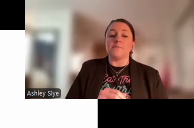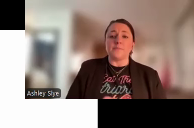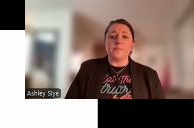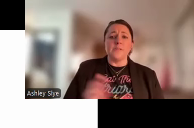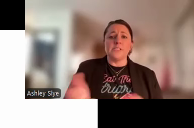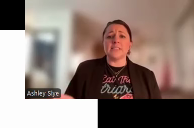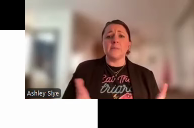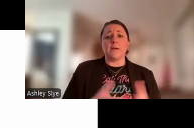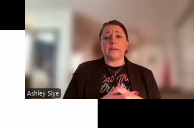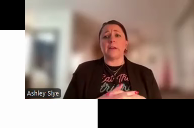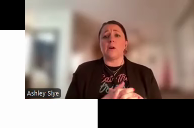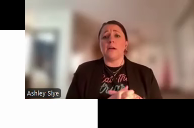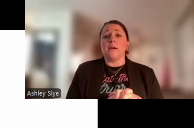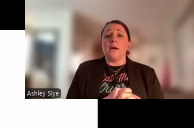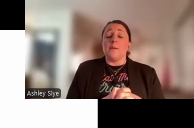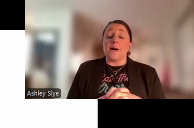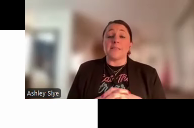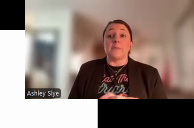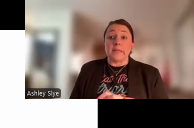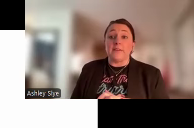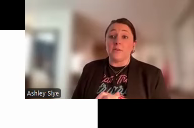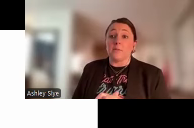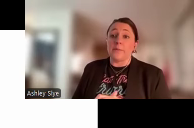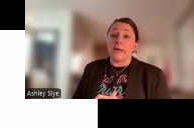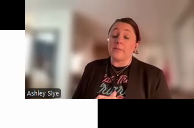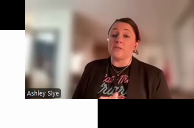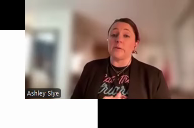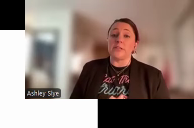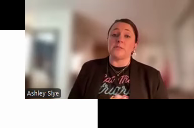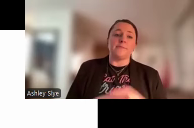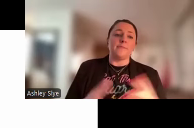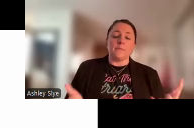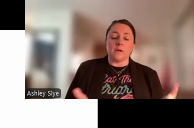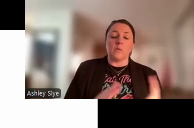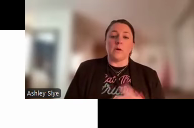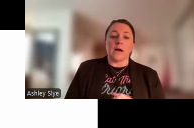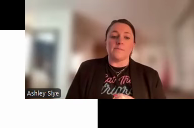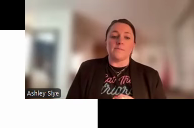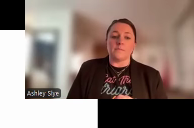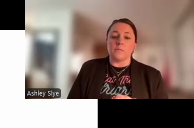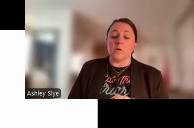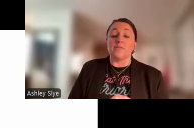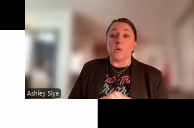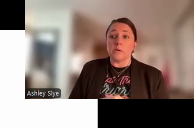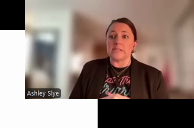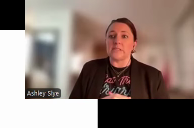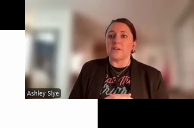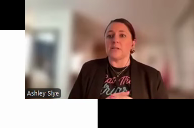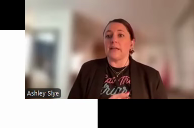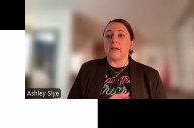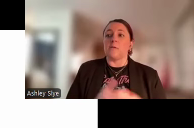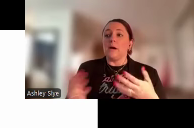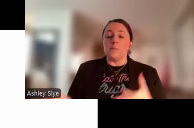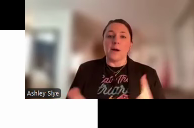algunas comunidades, porque puede ser algo son opciones muy limitadas y es una posibilidad para poder